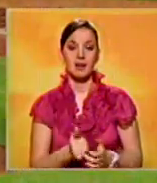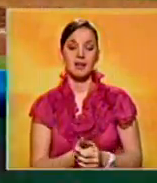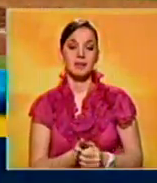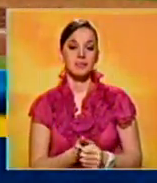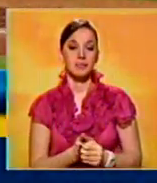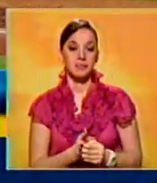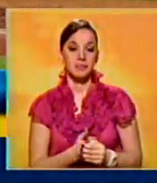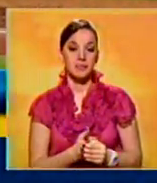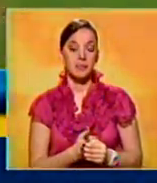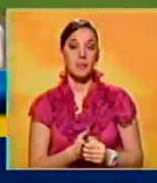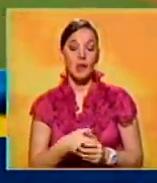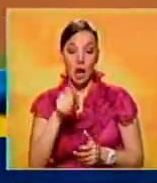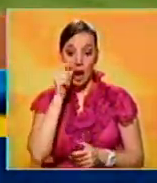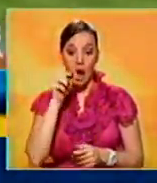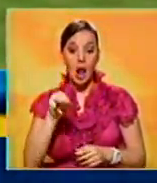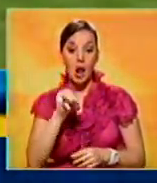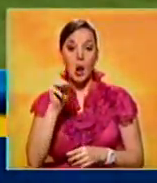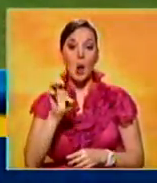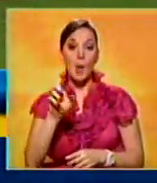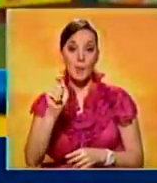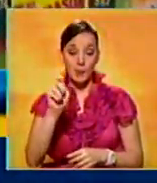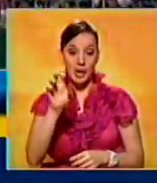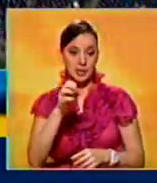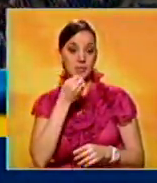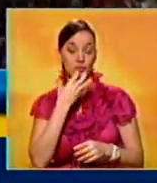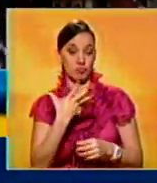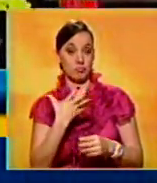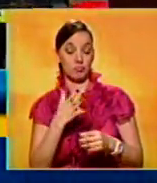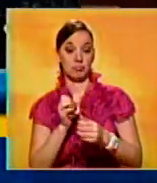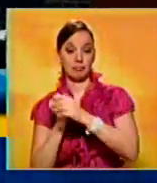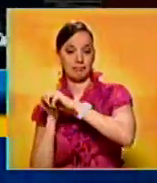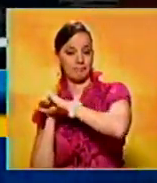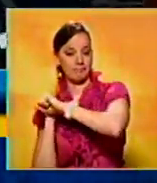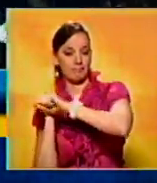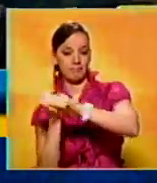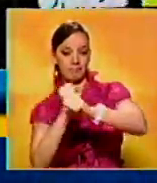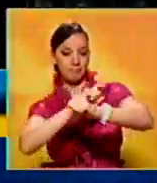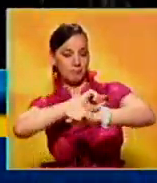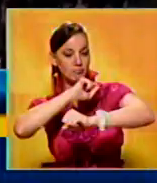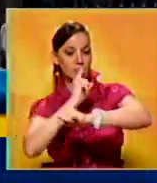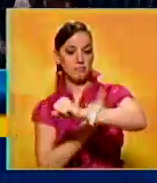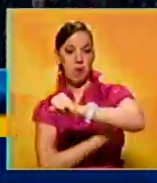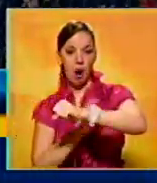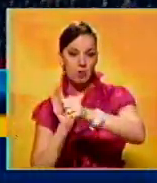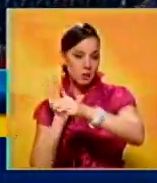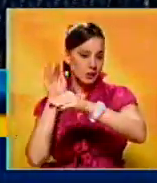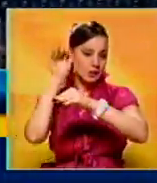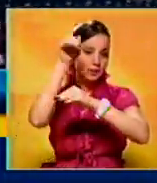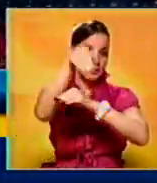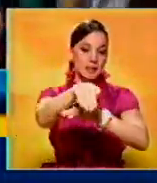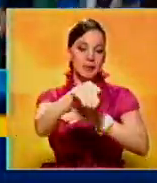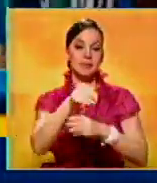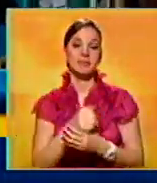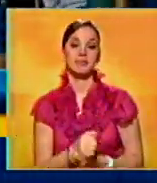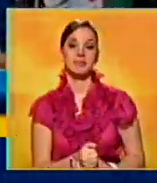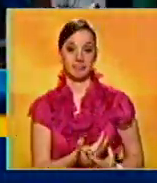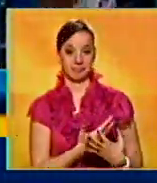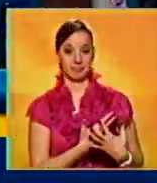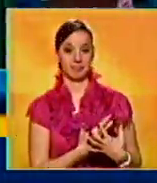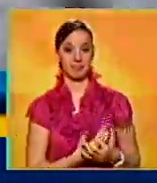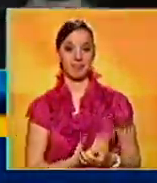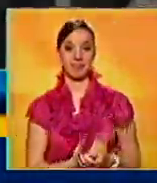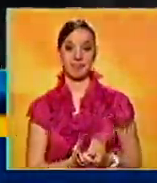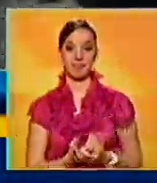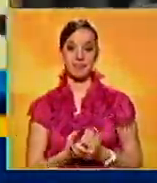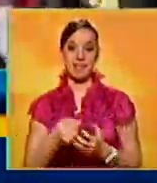Mets ante Phillies, novena entrada de Wilmer Flores. Aquí lo tenemos, descargando todo su poder. Soberbio batazo que se iba con las